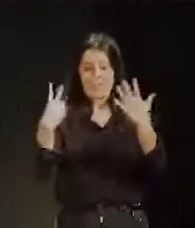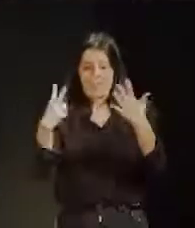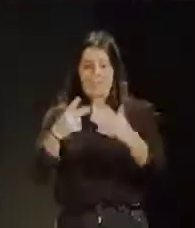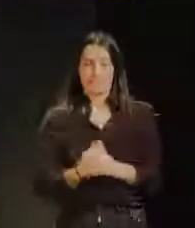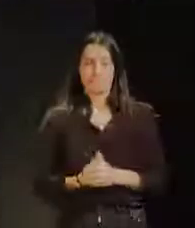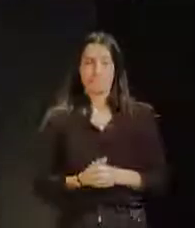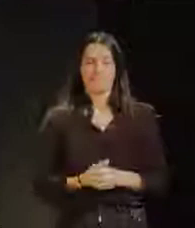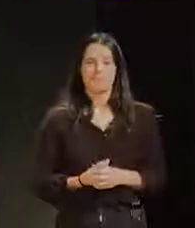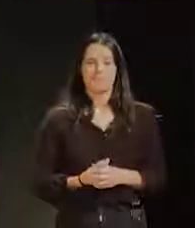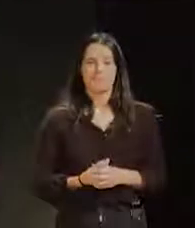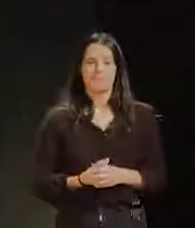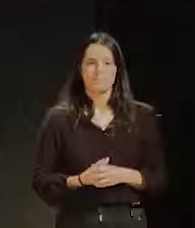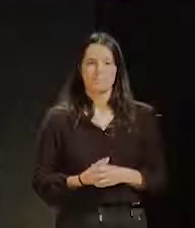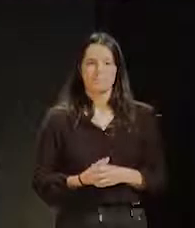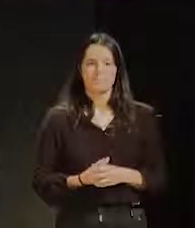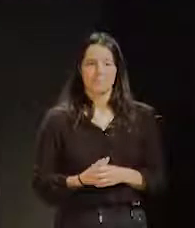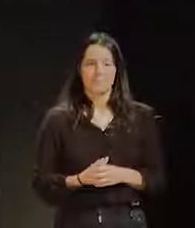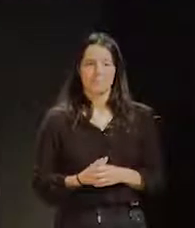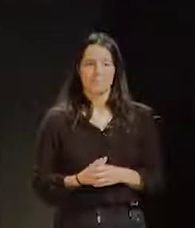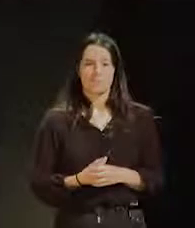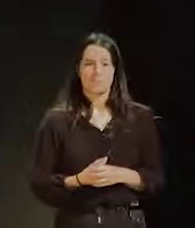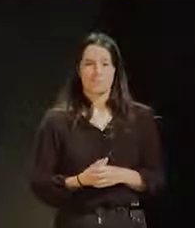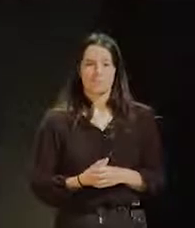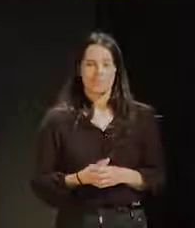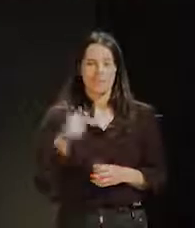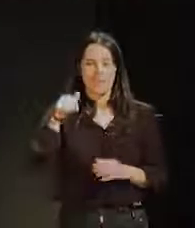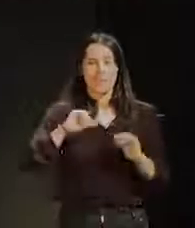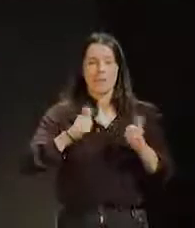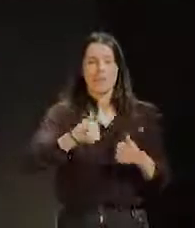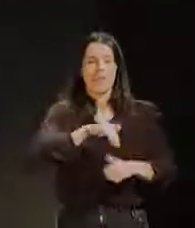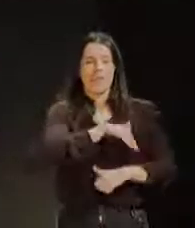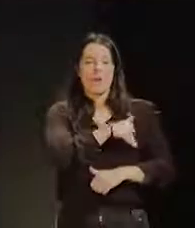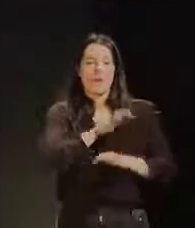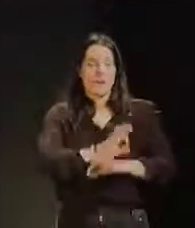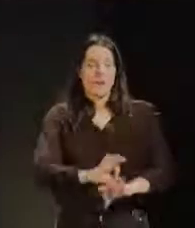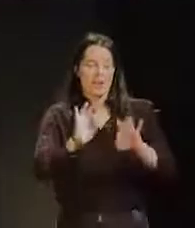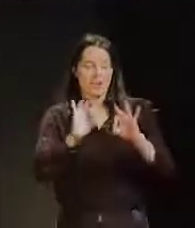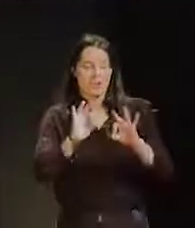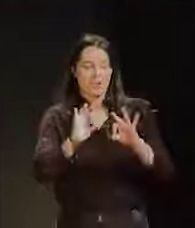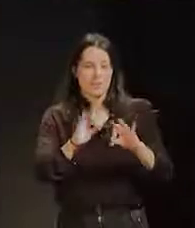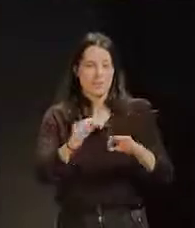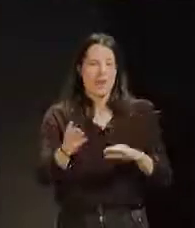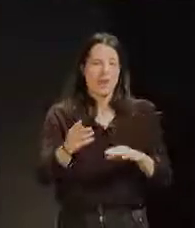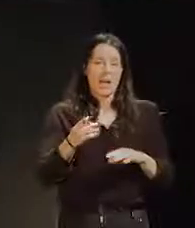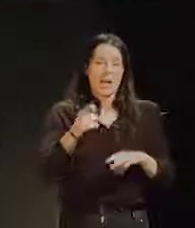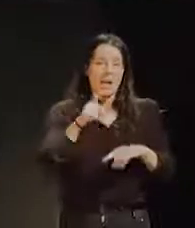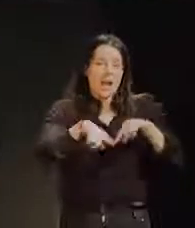87. Que fue la escuela del lenguaje. Había escuela